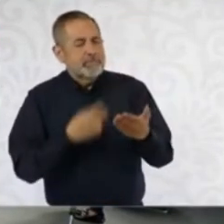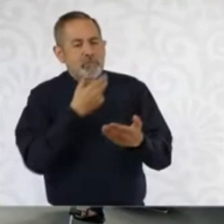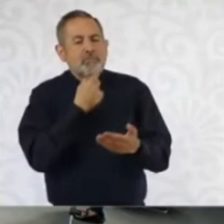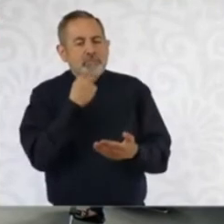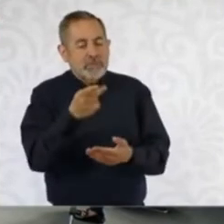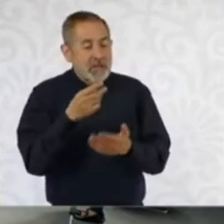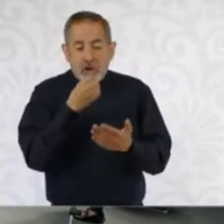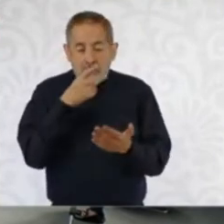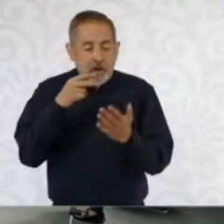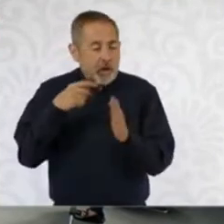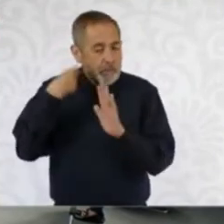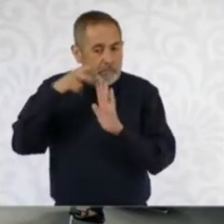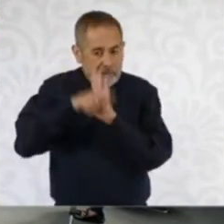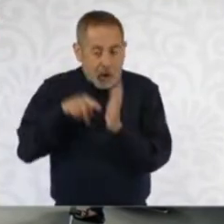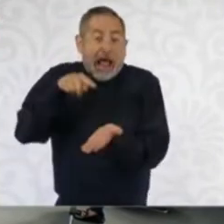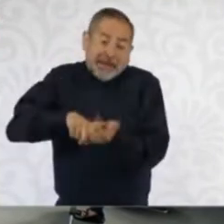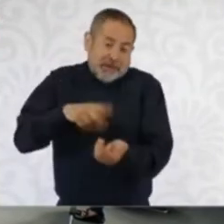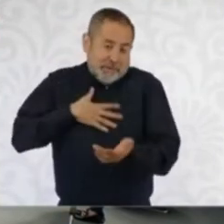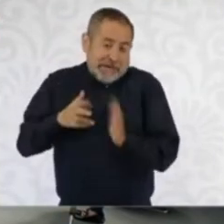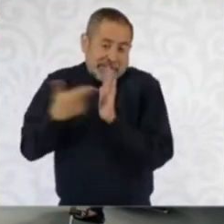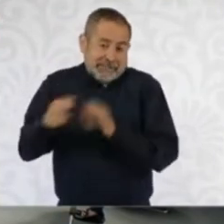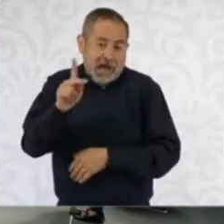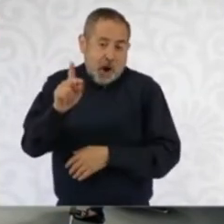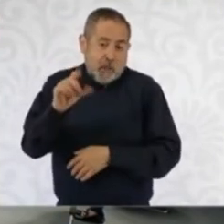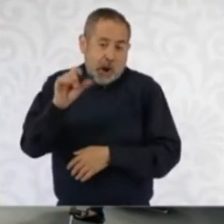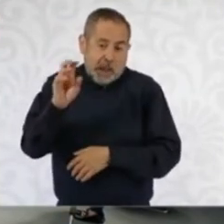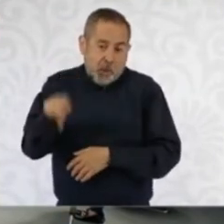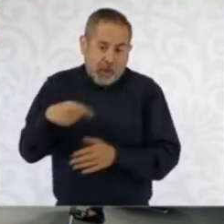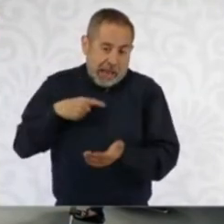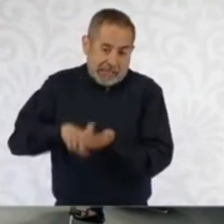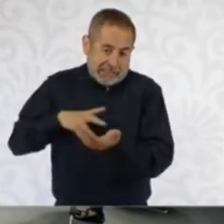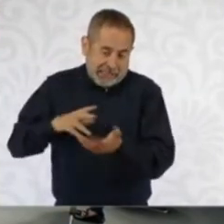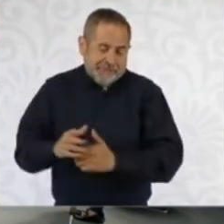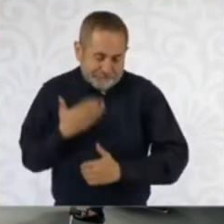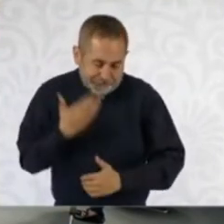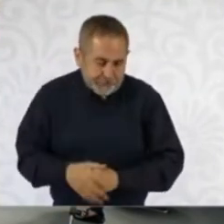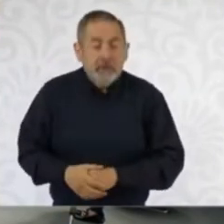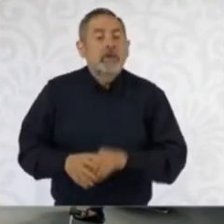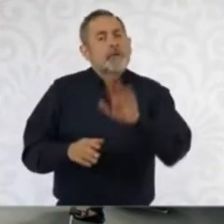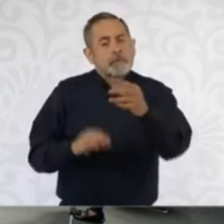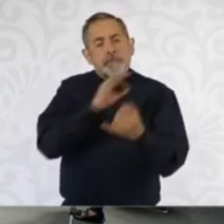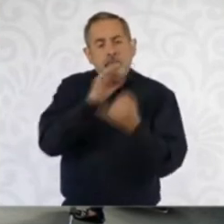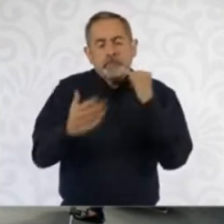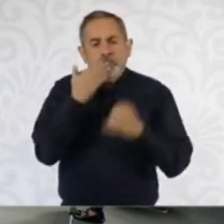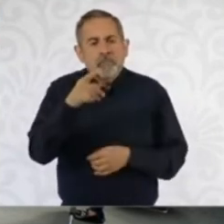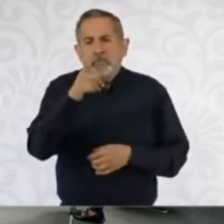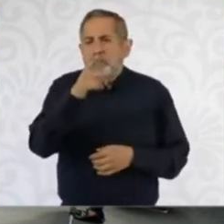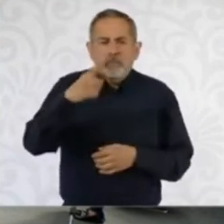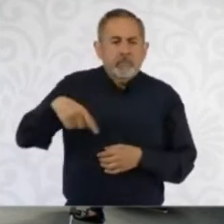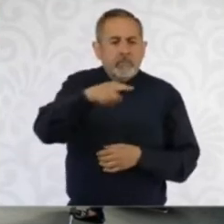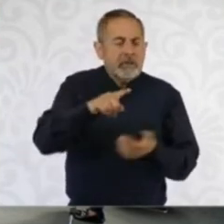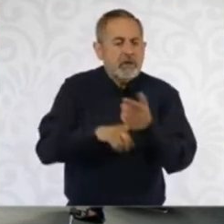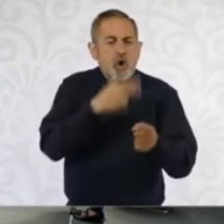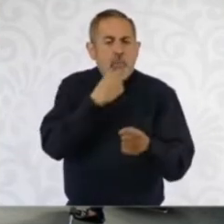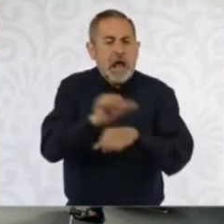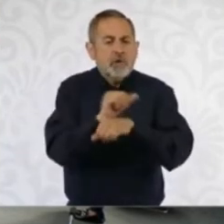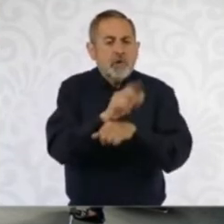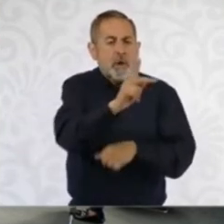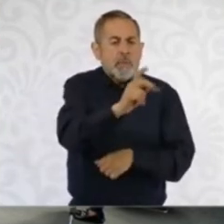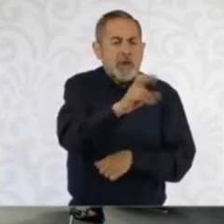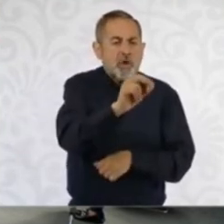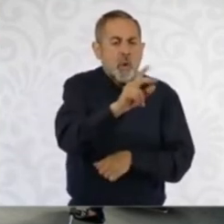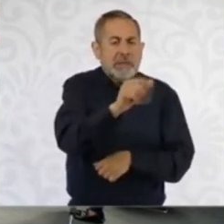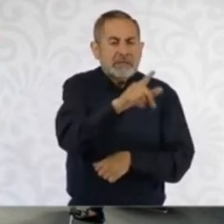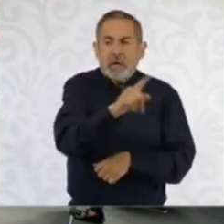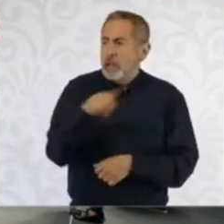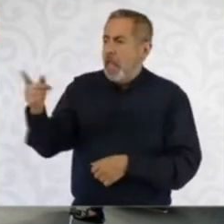encuentran, está en Polemón. Está. Y por último, Presidenta, parece que también pues, se ganó el corazón del actor Pedro Pascal. Hace unos